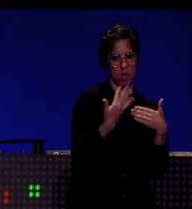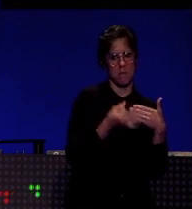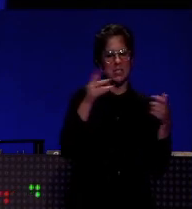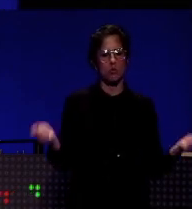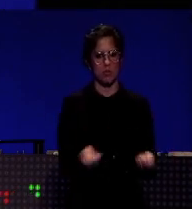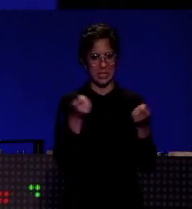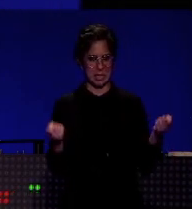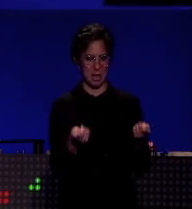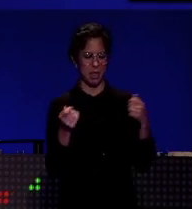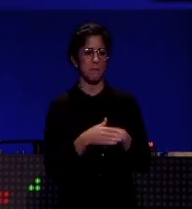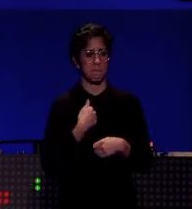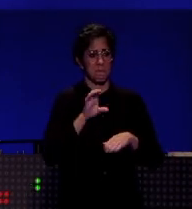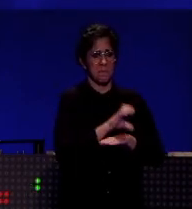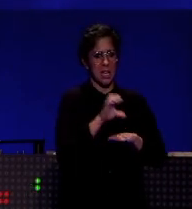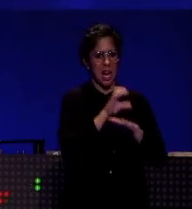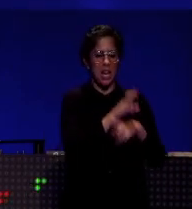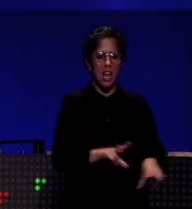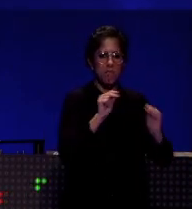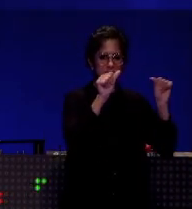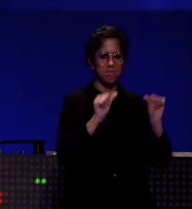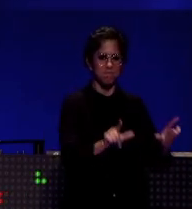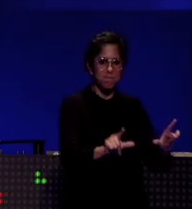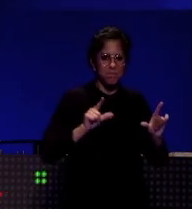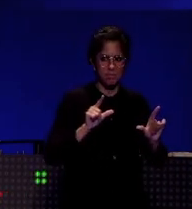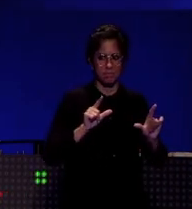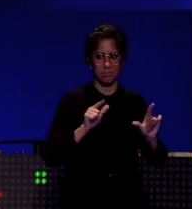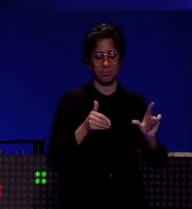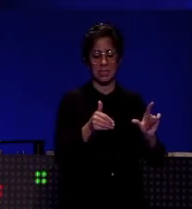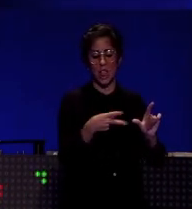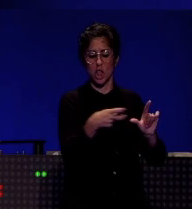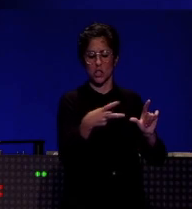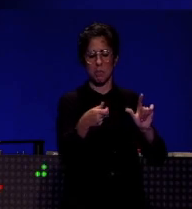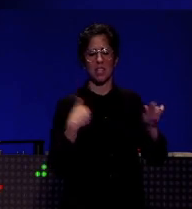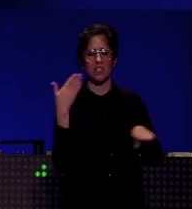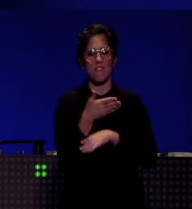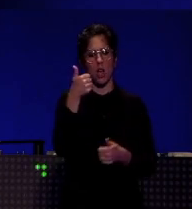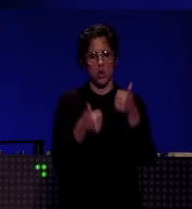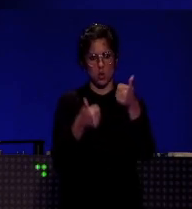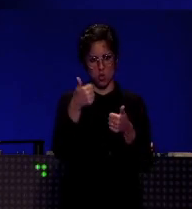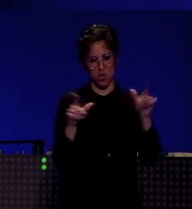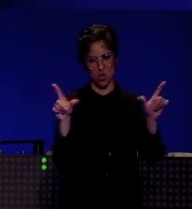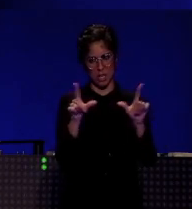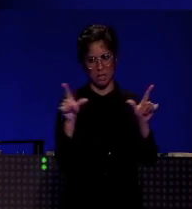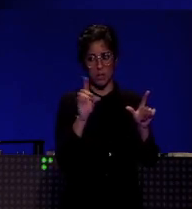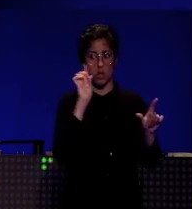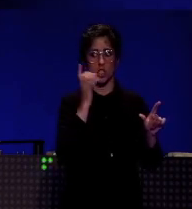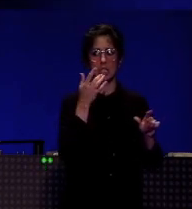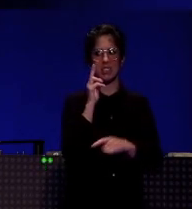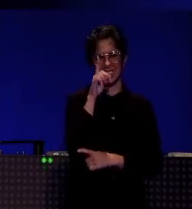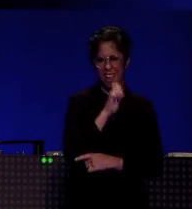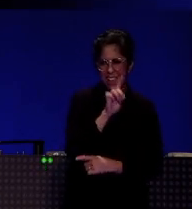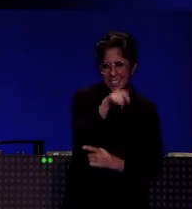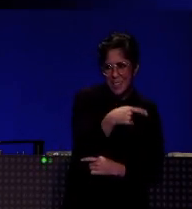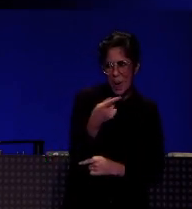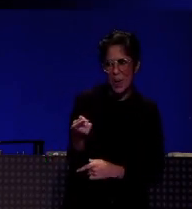acabé la carrera a las 2 semanas me presenté a un concurso de formato televisivo no sé si alguno de aquí os acordáis de